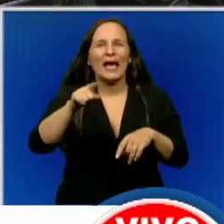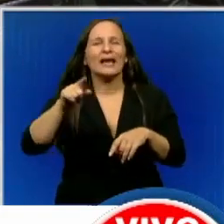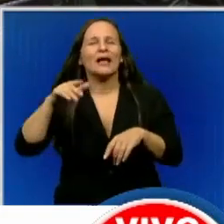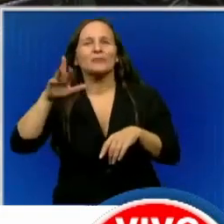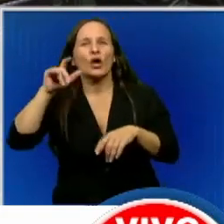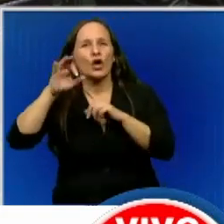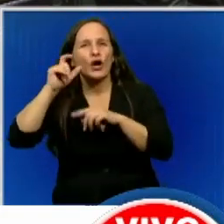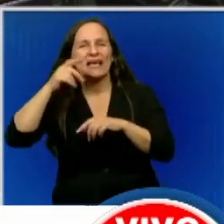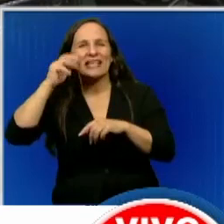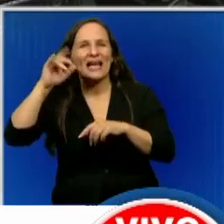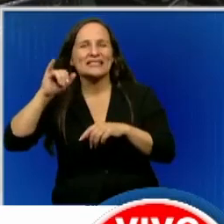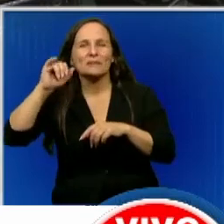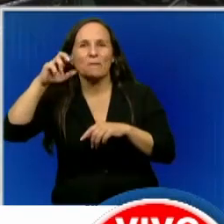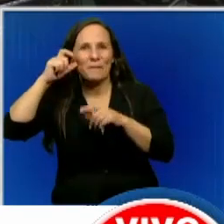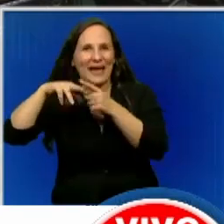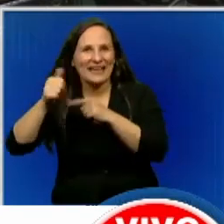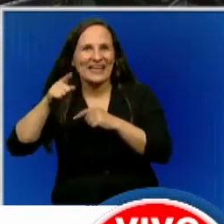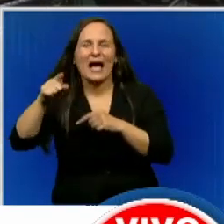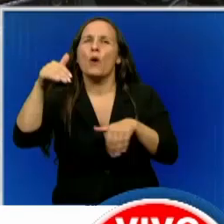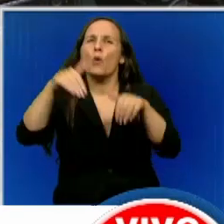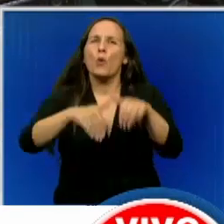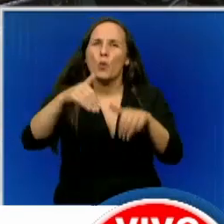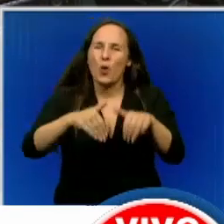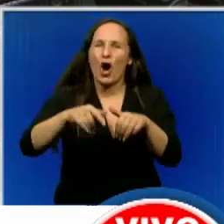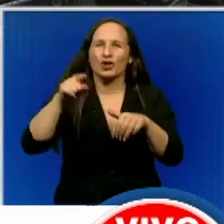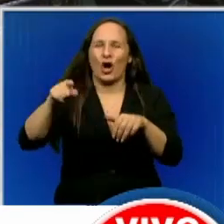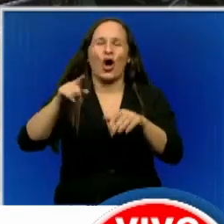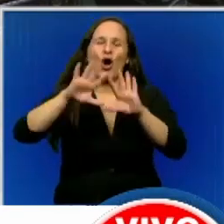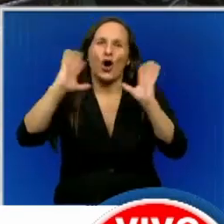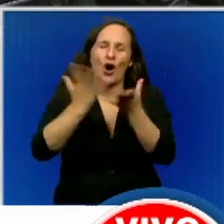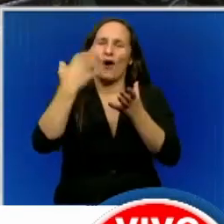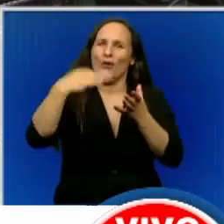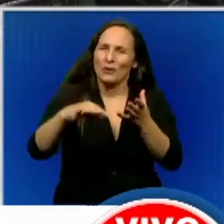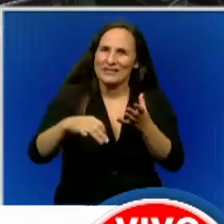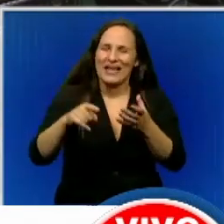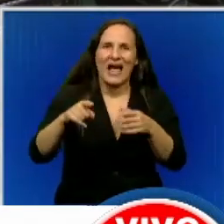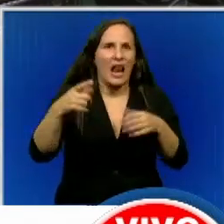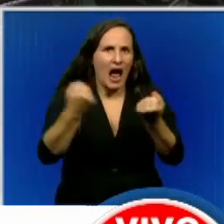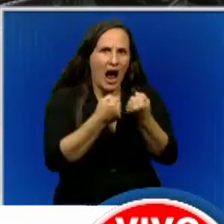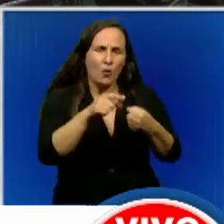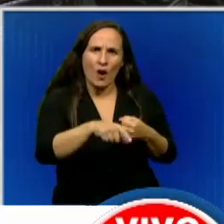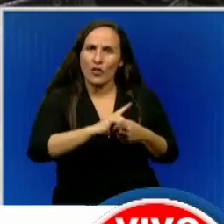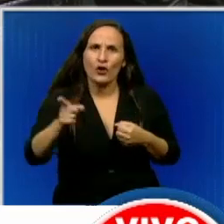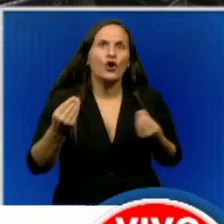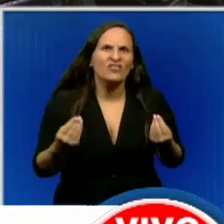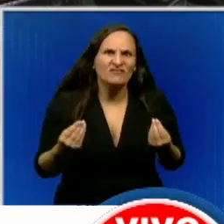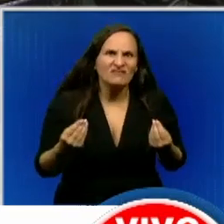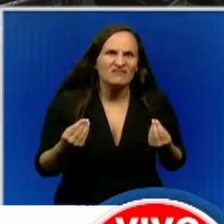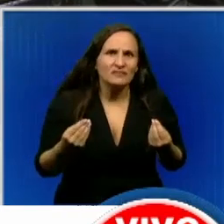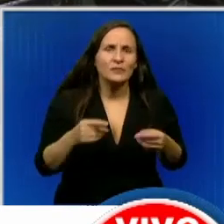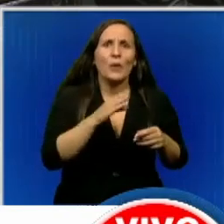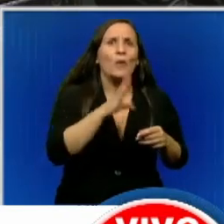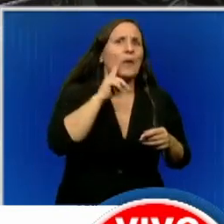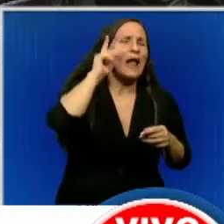Peña el voto obligatorio, universal, el padrón permanente? ¿Qué hubiese sido de la política argentina si Balbín no